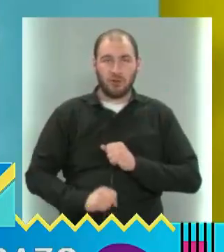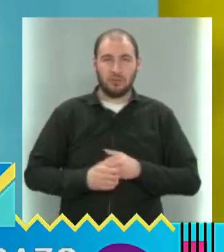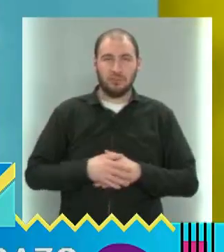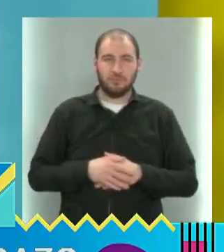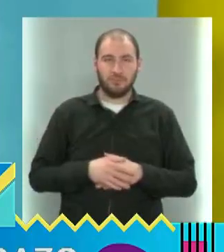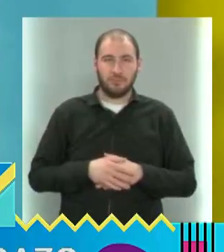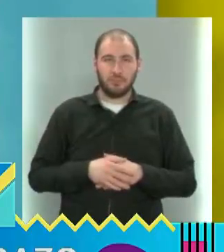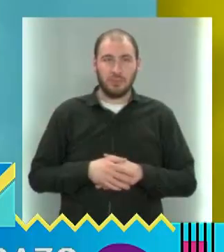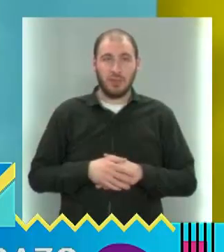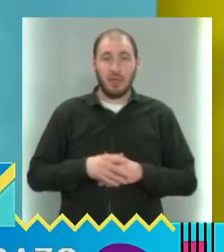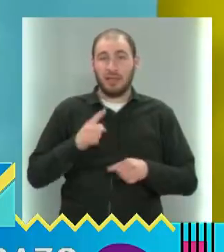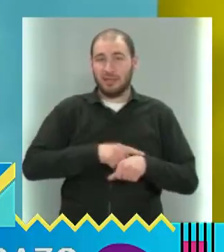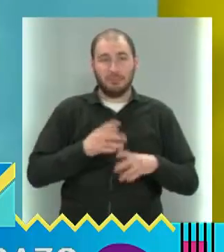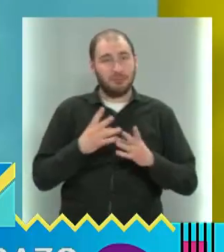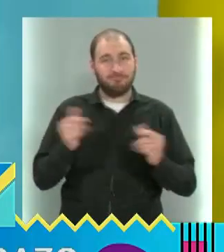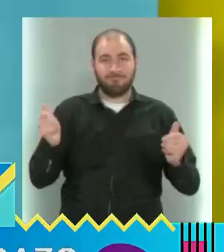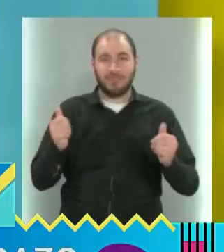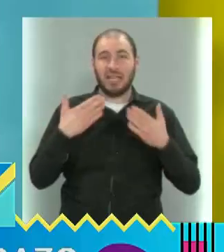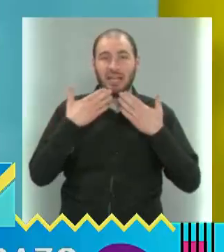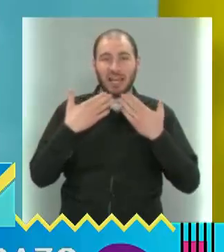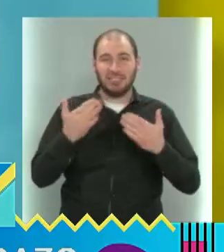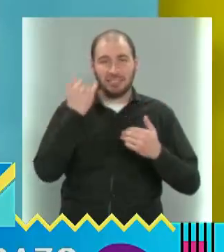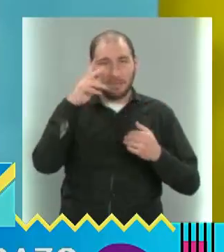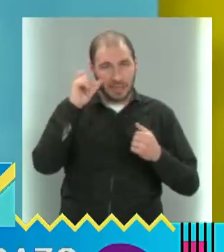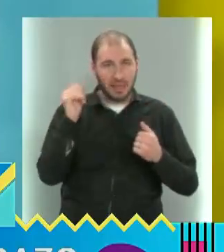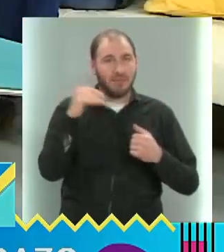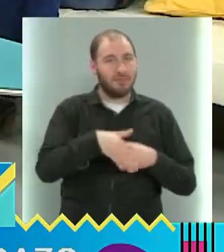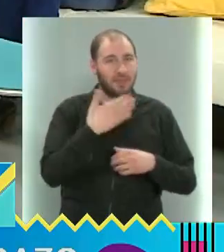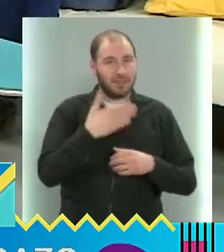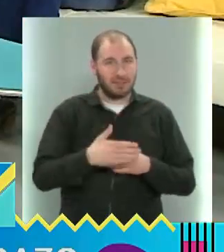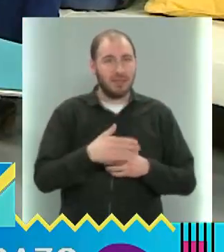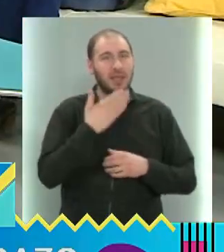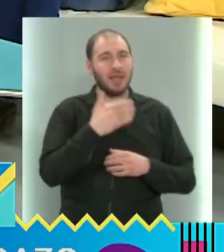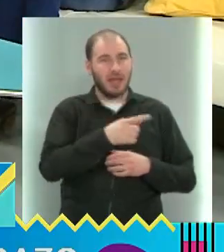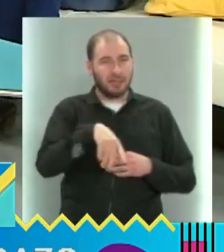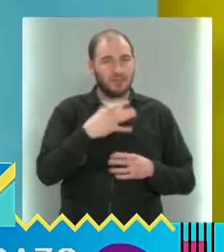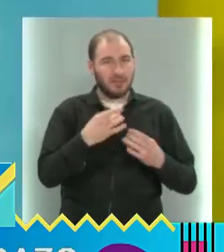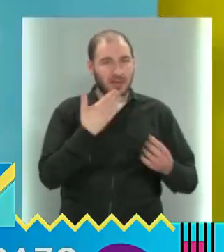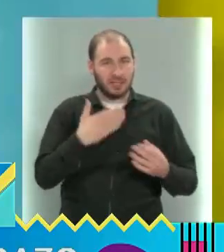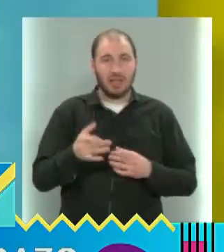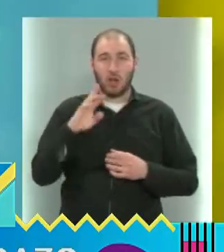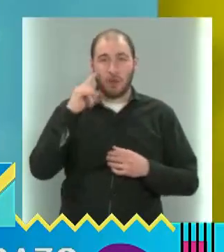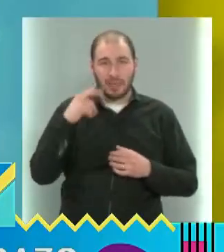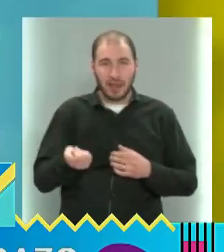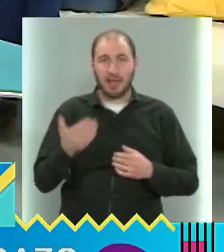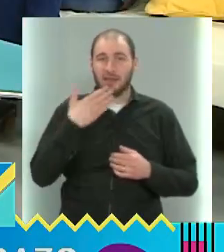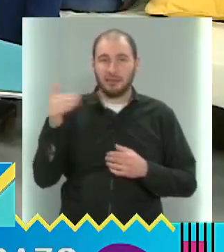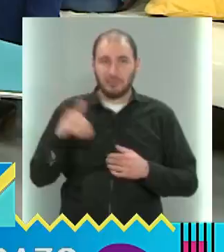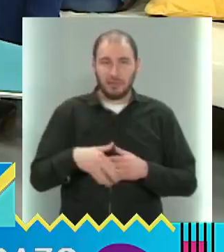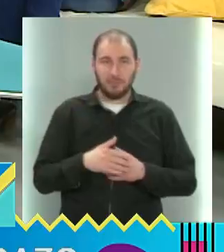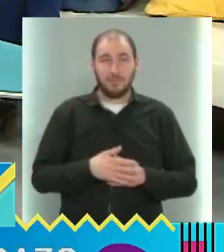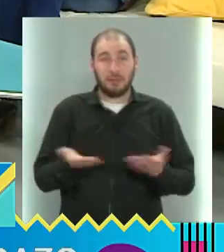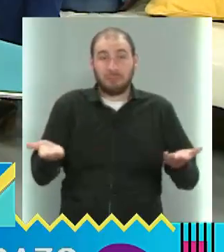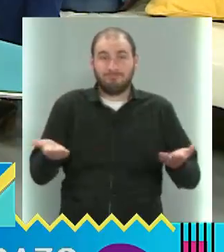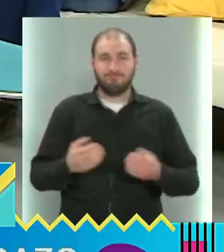voluntaria del embarazo. No nos queda más tiempo. Agradecerte, Yamile, porque has estado acá. A ustedes. Muchas gracias por la invitación. Romina, muchas gracias por haber estado presente. Gracias.